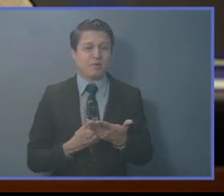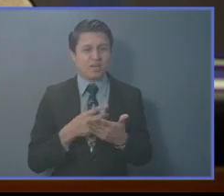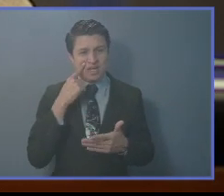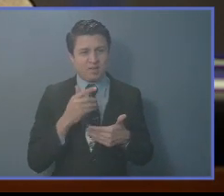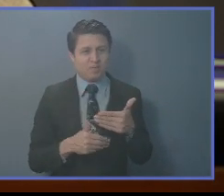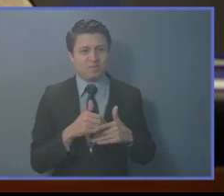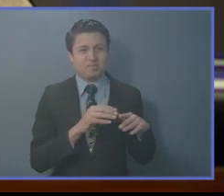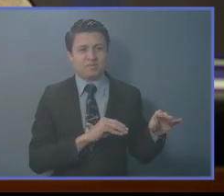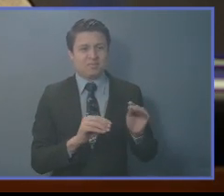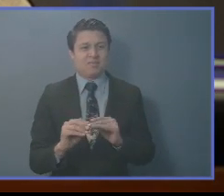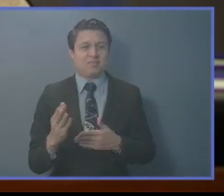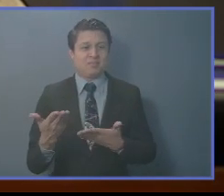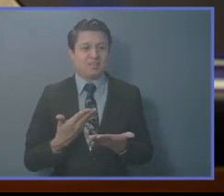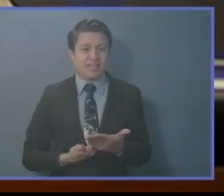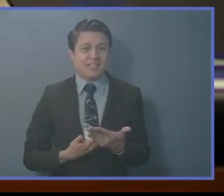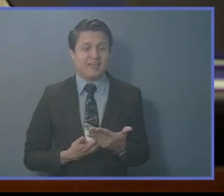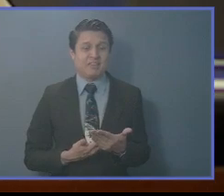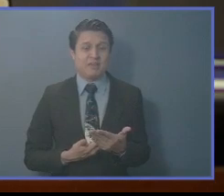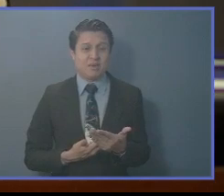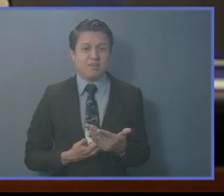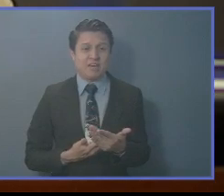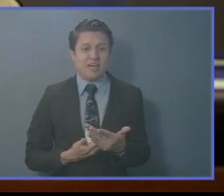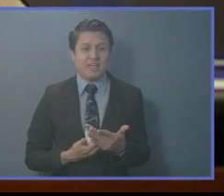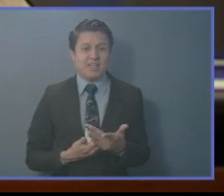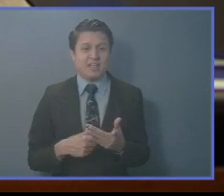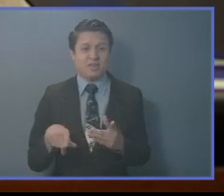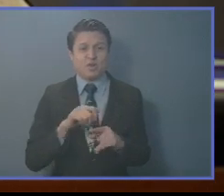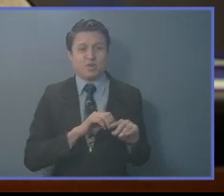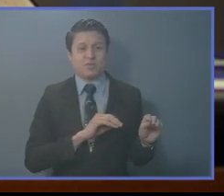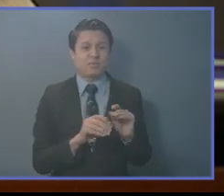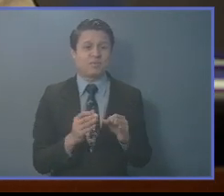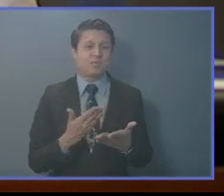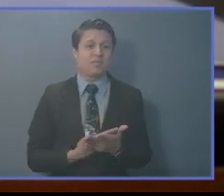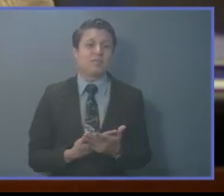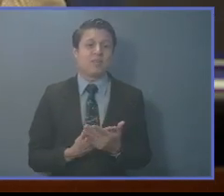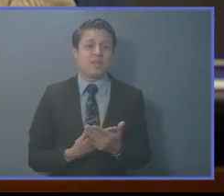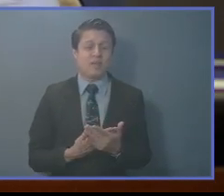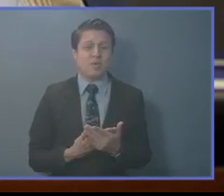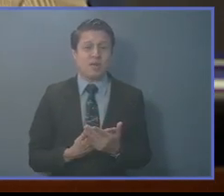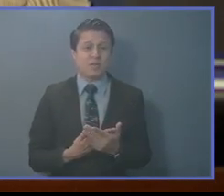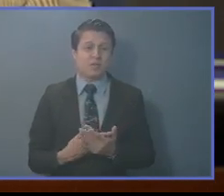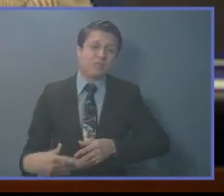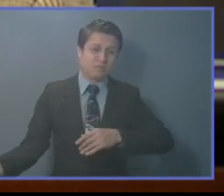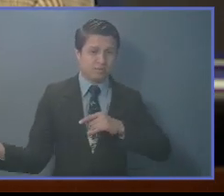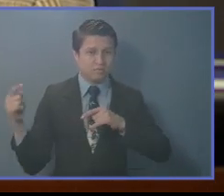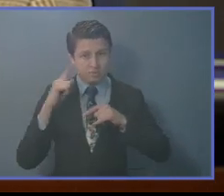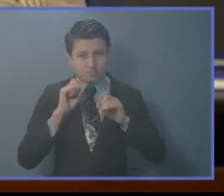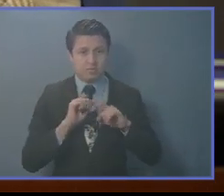de Desastres y las entidades encargadas de la seguridad pública, de la atención a micro y pequeña